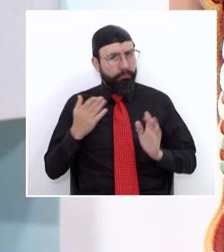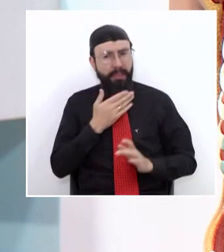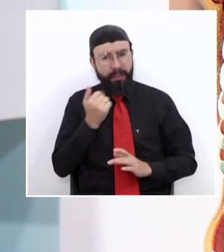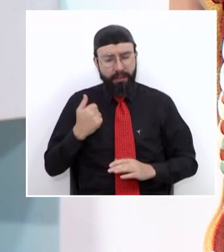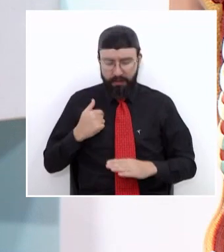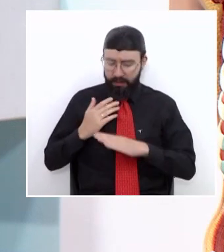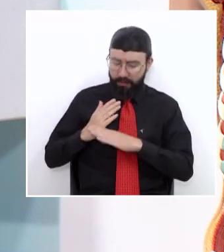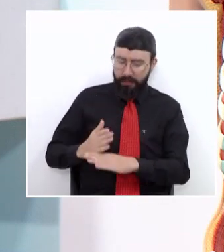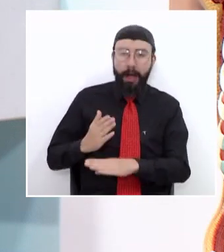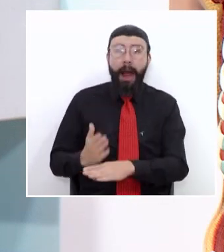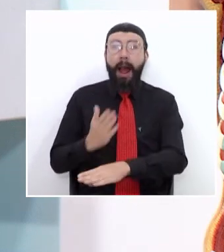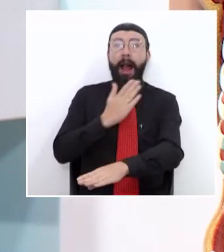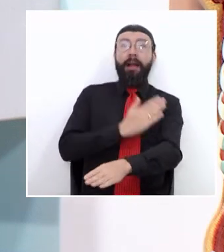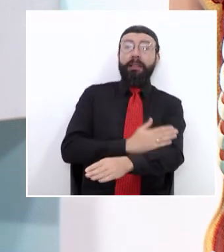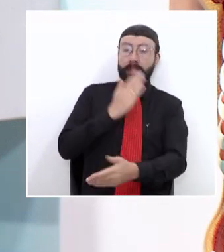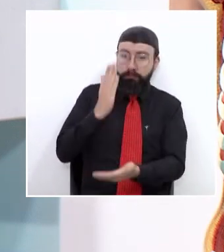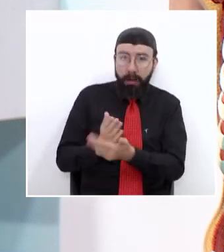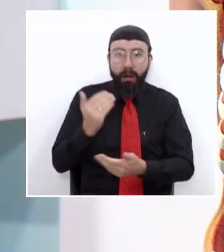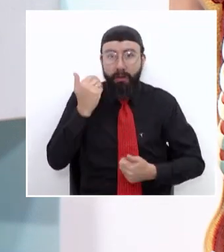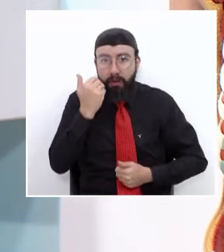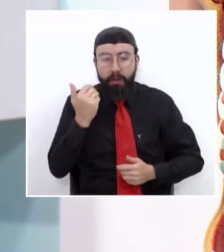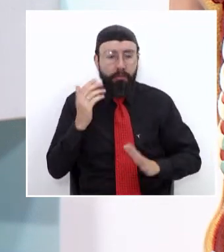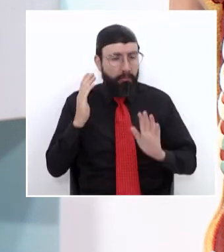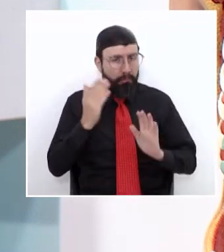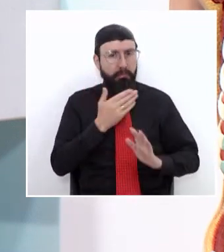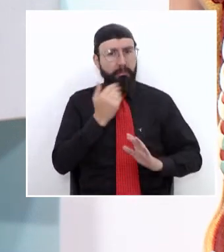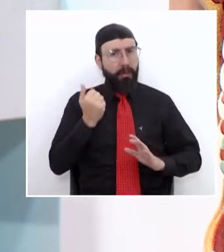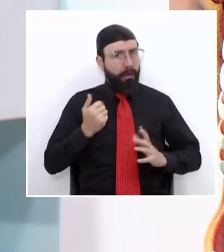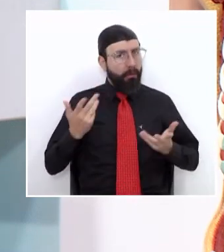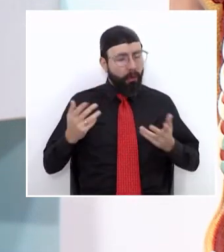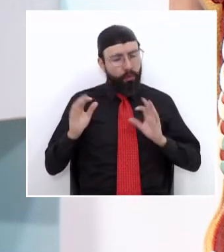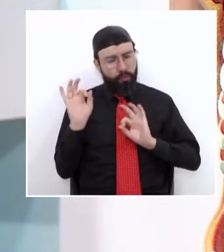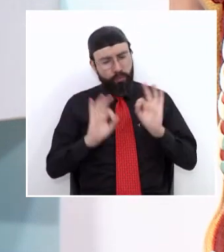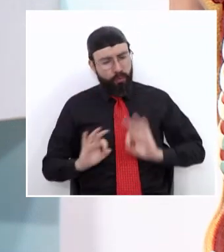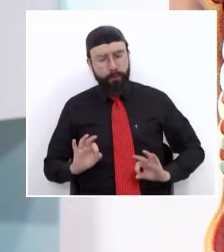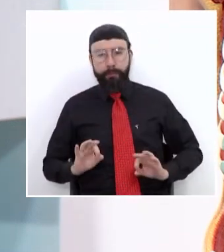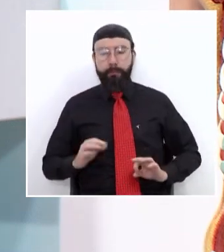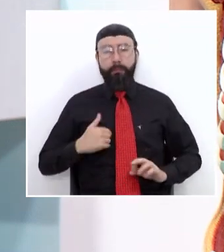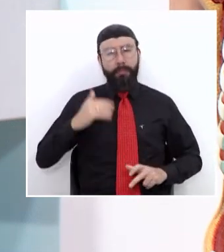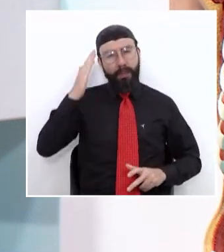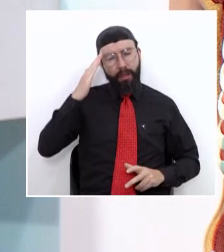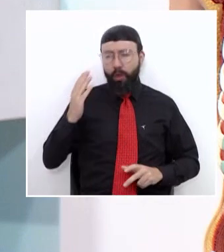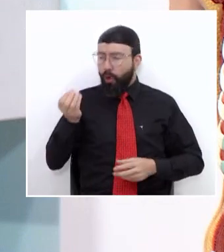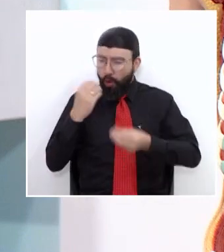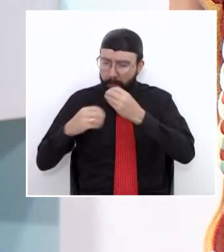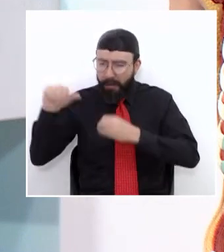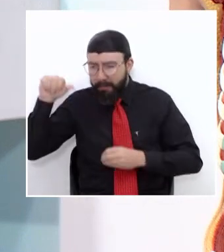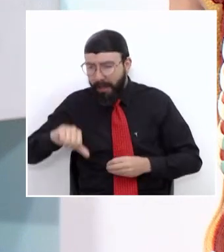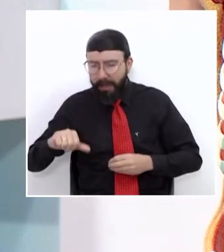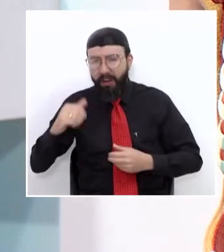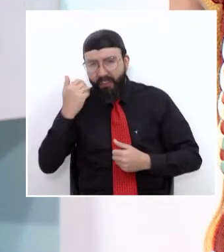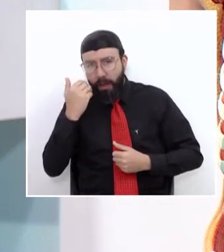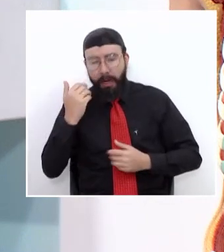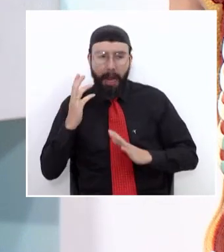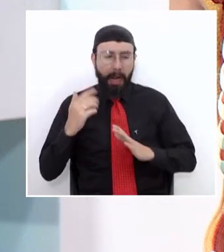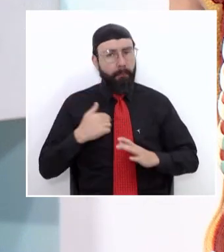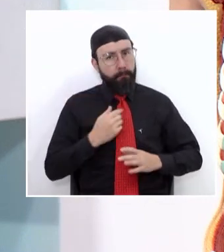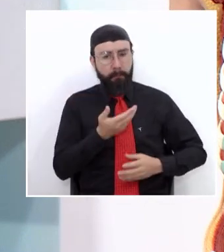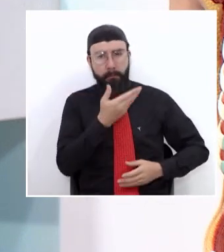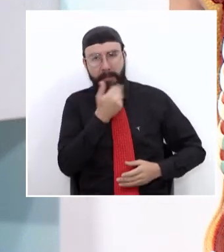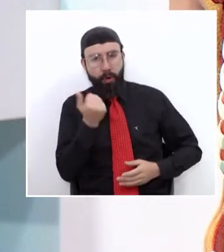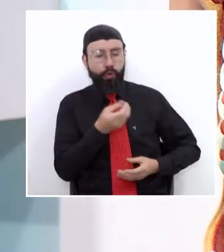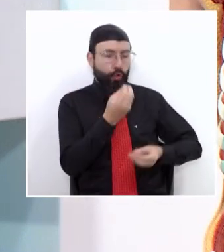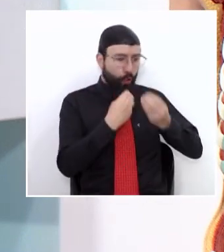prevenir, de cuidarnos. Si sabemos que la comida mala me enferma, pues la buena me alivia. Que el deporte es saludable, pues el sedentarismo es